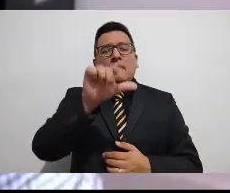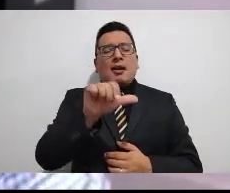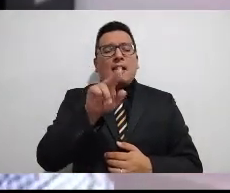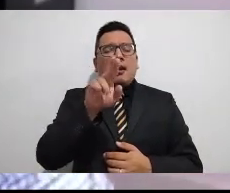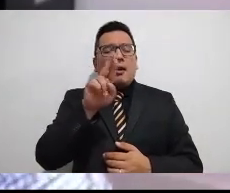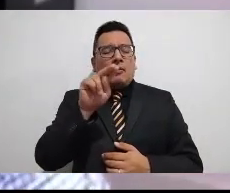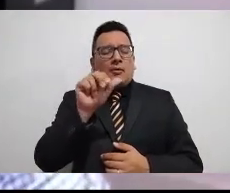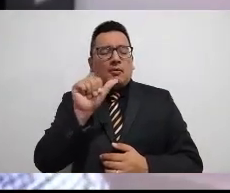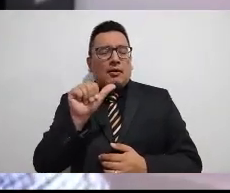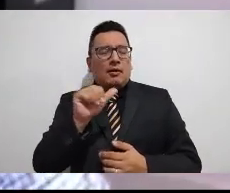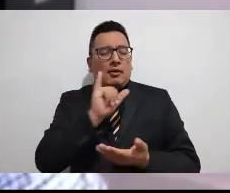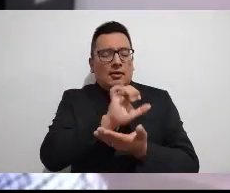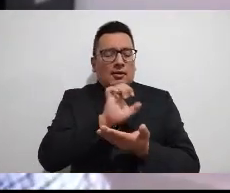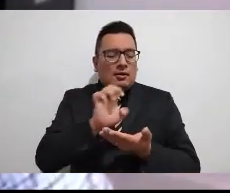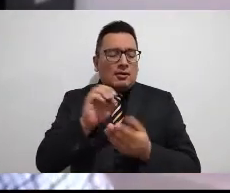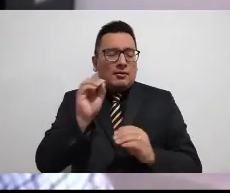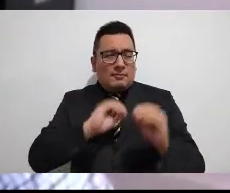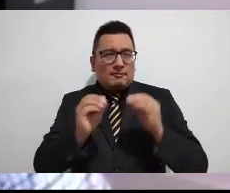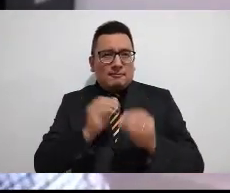Instituto